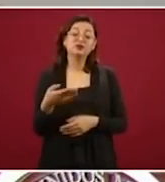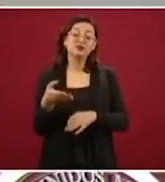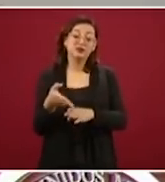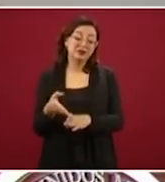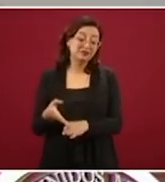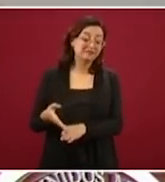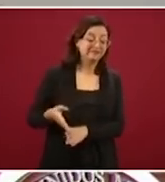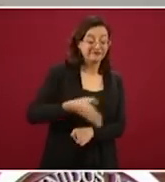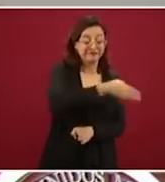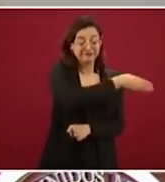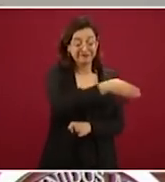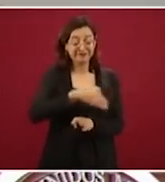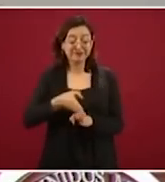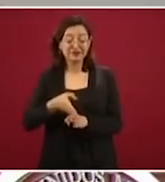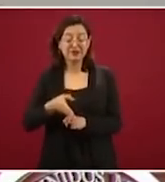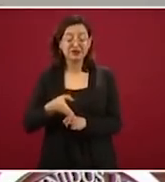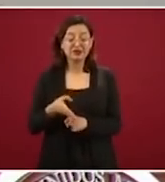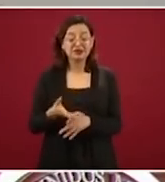verlo